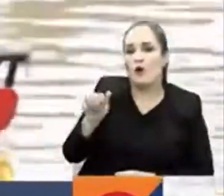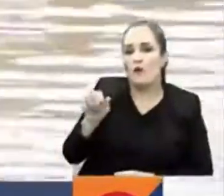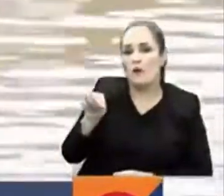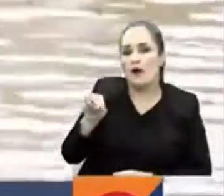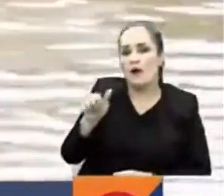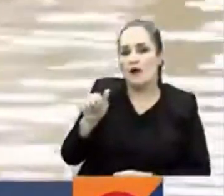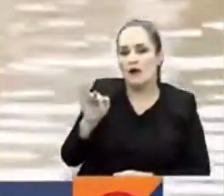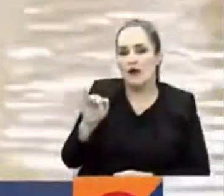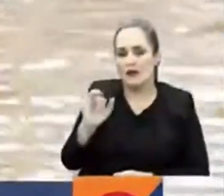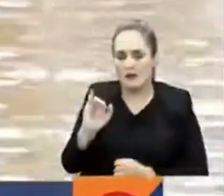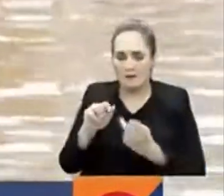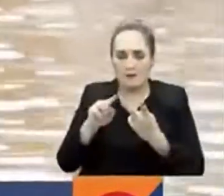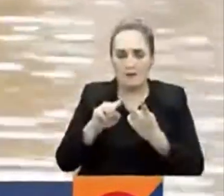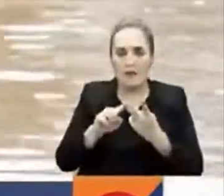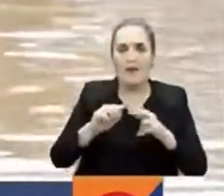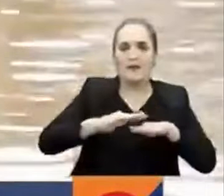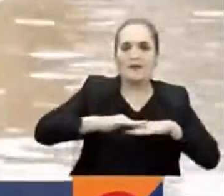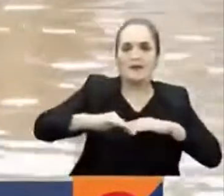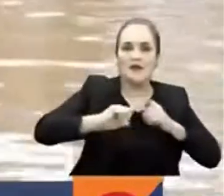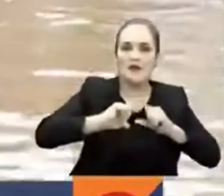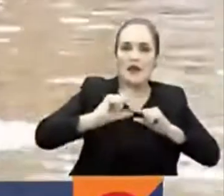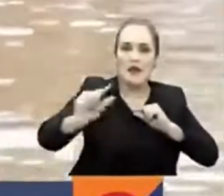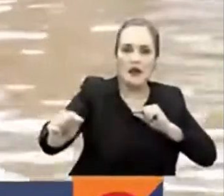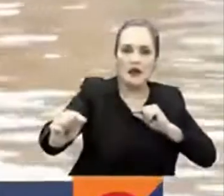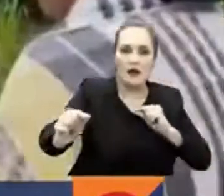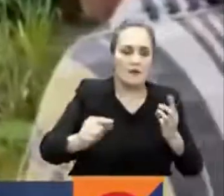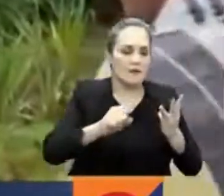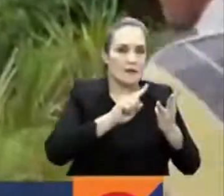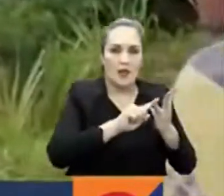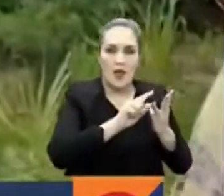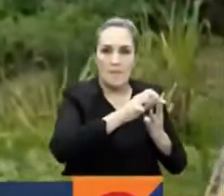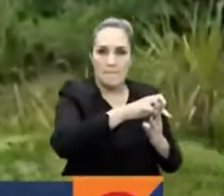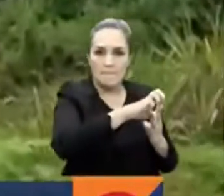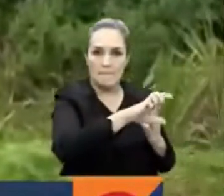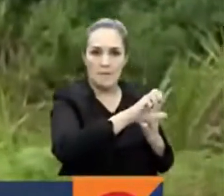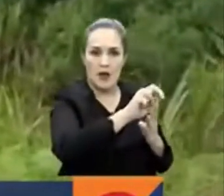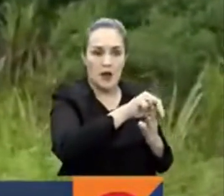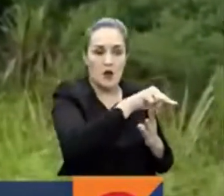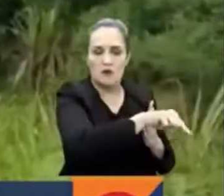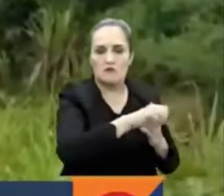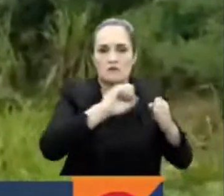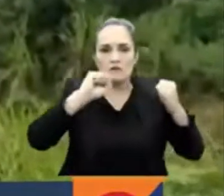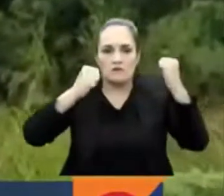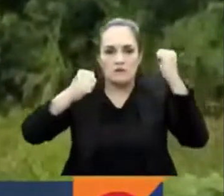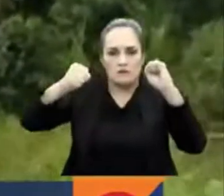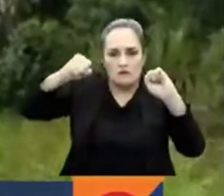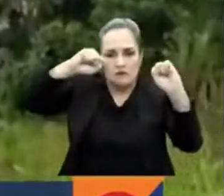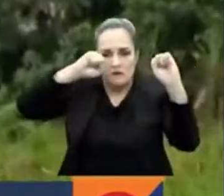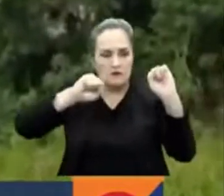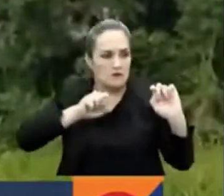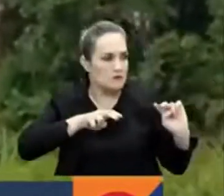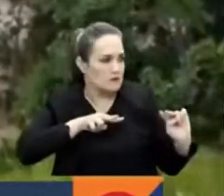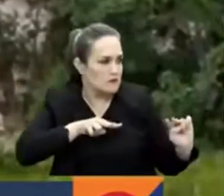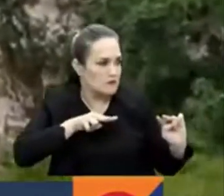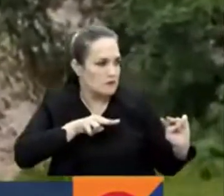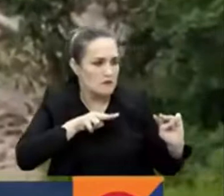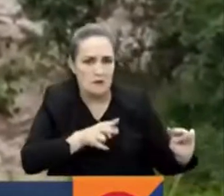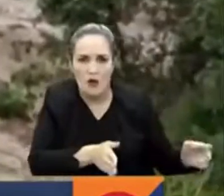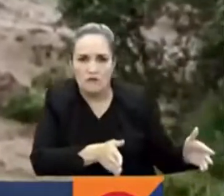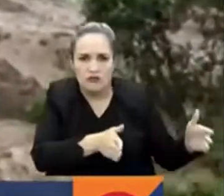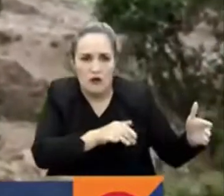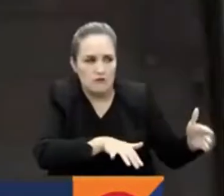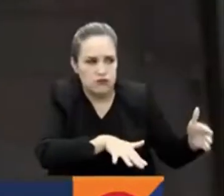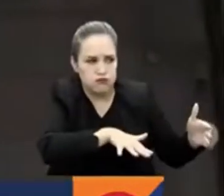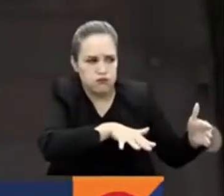Repelón por el crecimiento en el nivel del canal del dique. Algunos campesinos del sur del departamento han visto afectados sus cultivos.